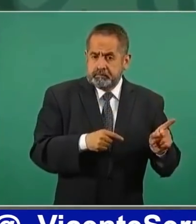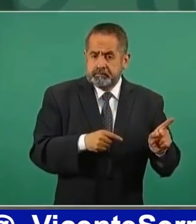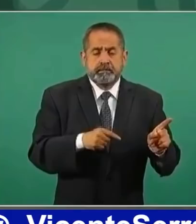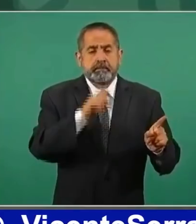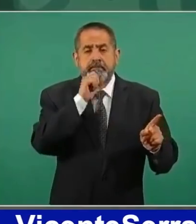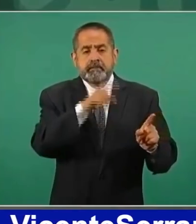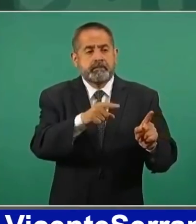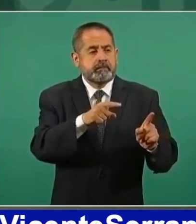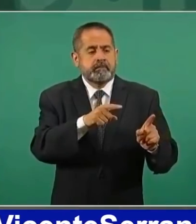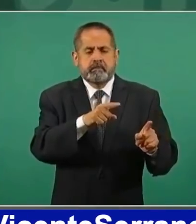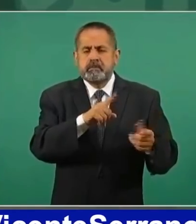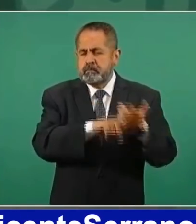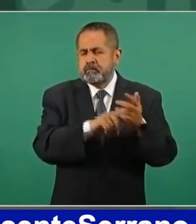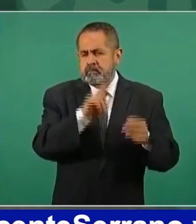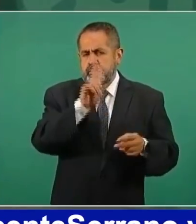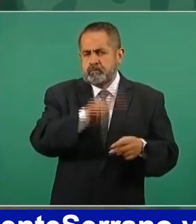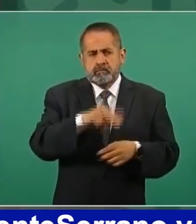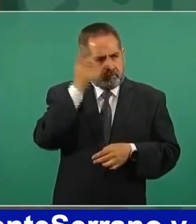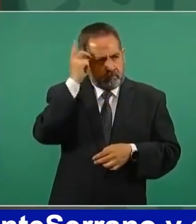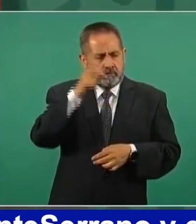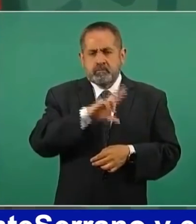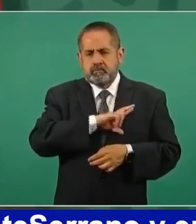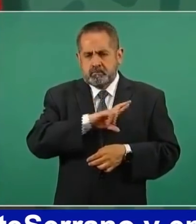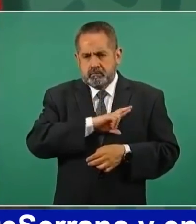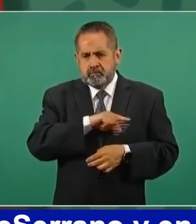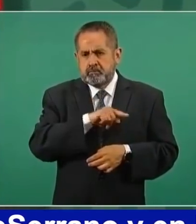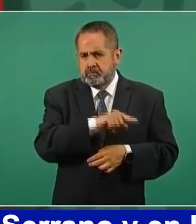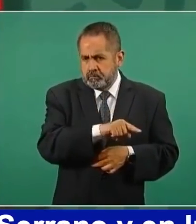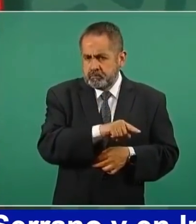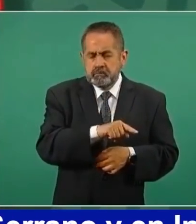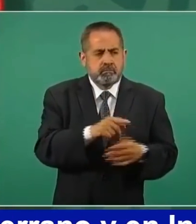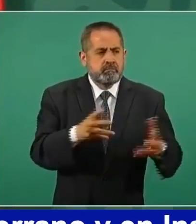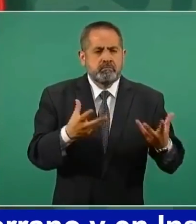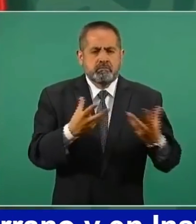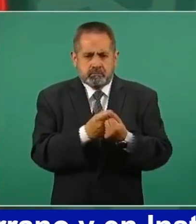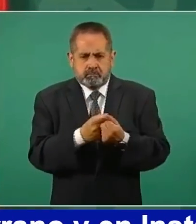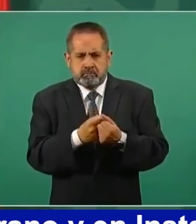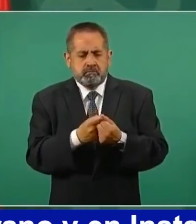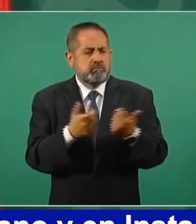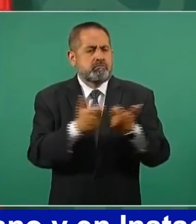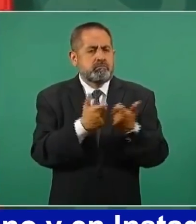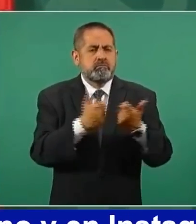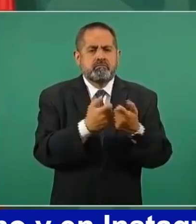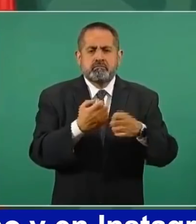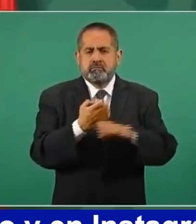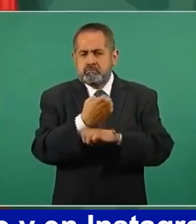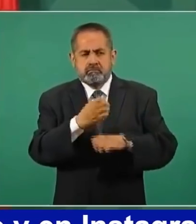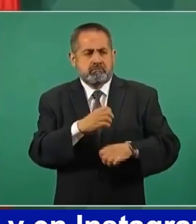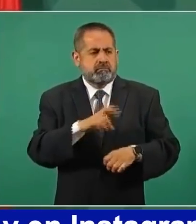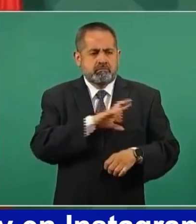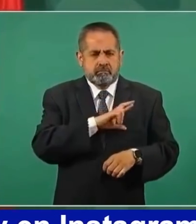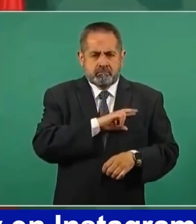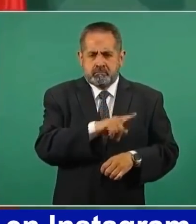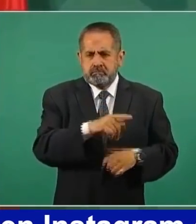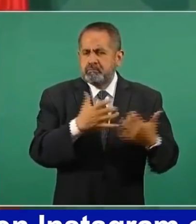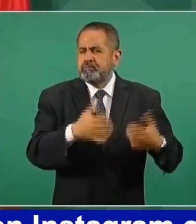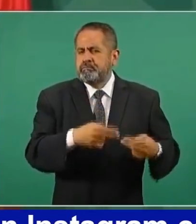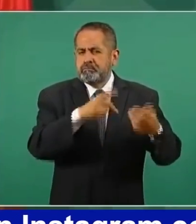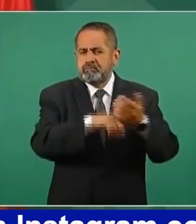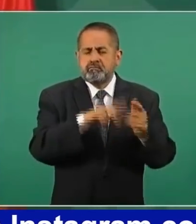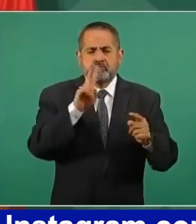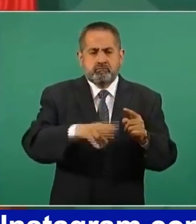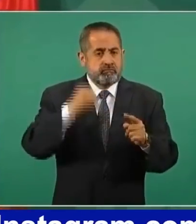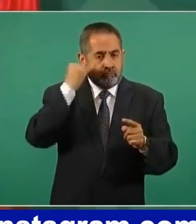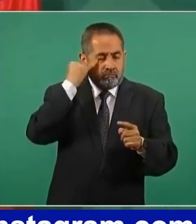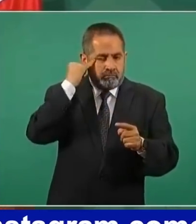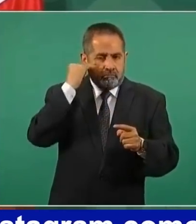de inversión privada. Es una inversión de una empresa